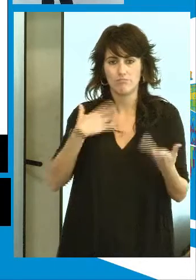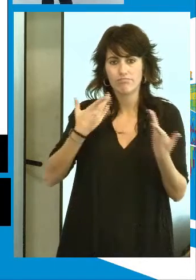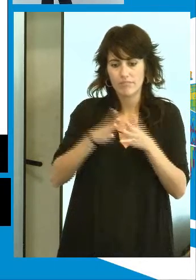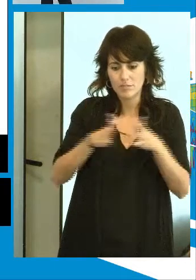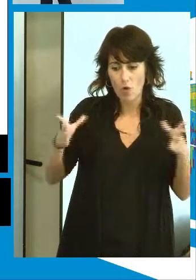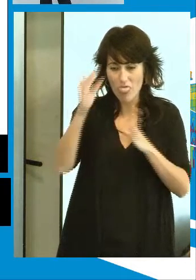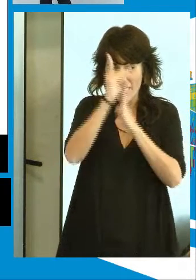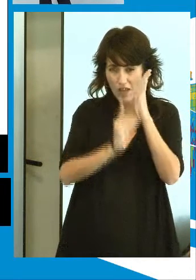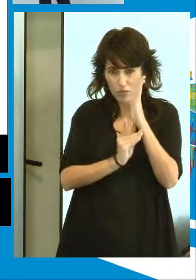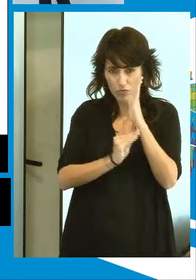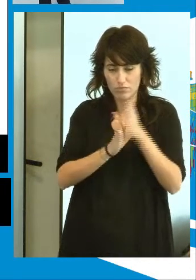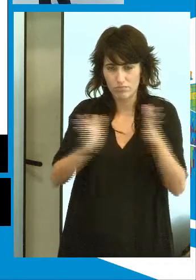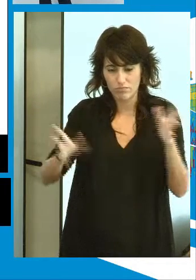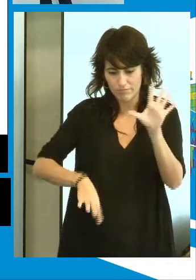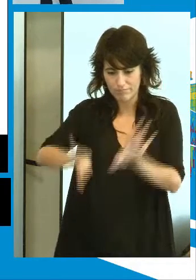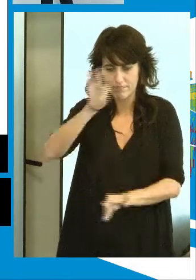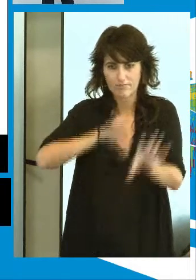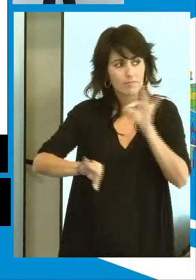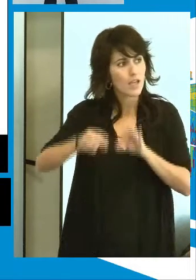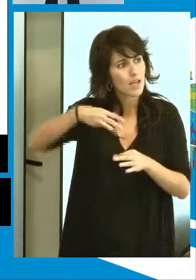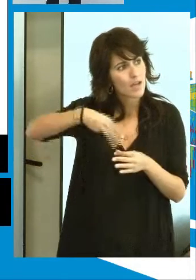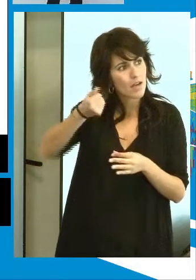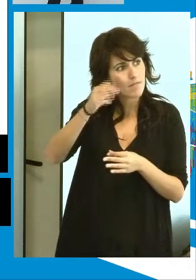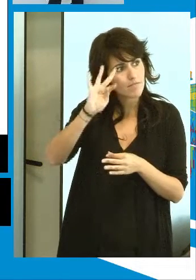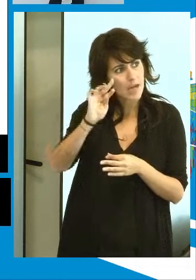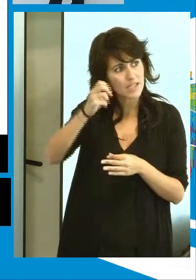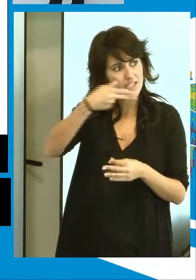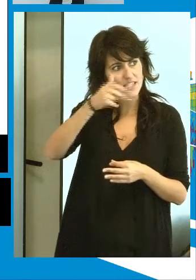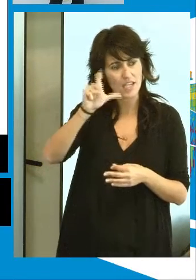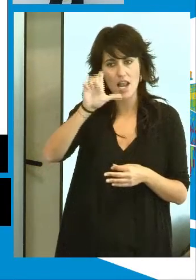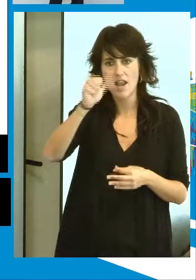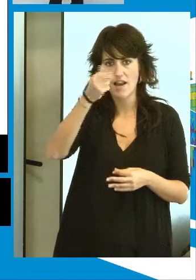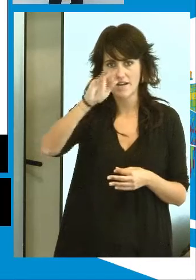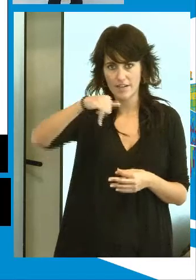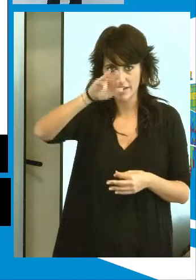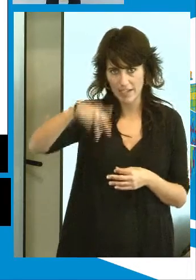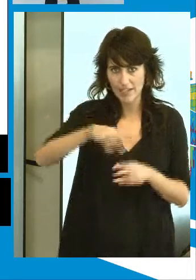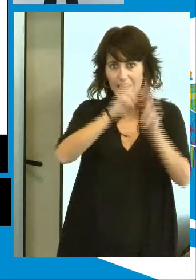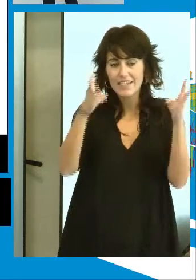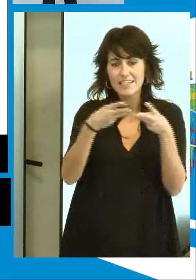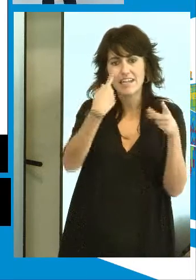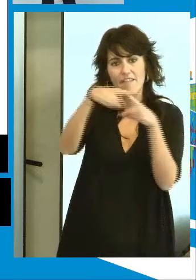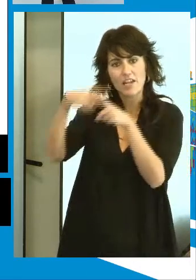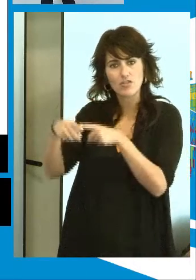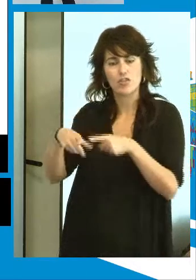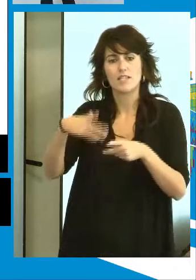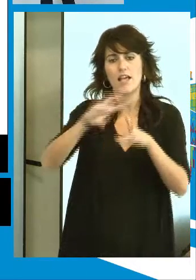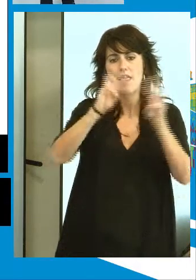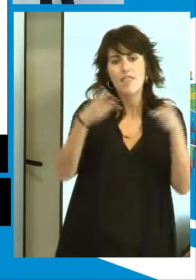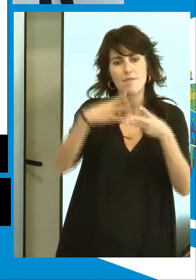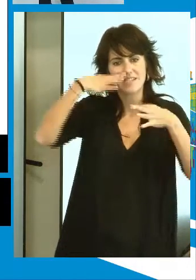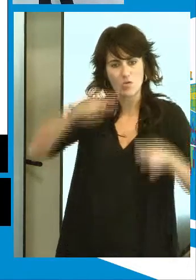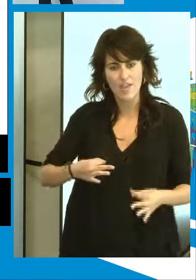cantidades de datos, el deep learning y el machine learning, el Internet de las cosas, la ciberseguridad, Smart Human Cities y